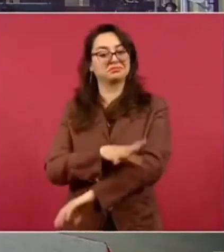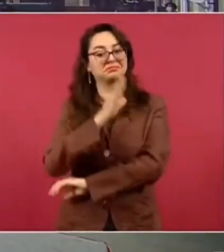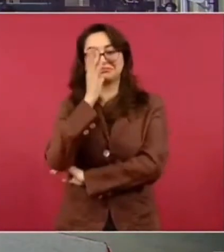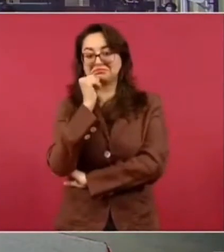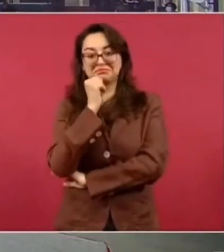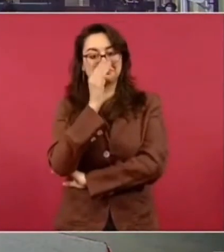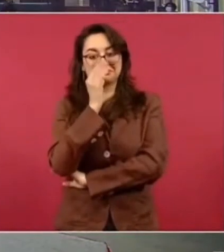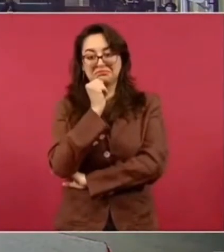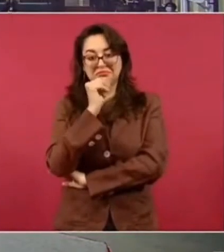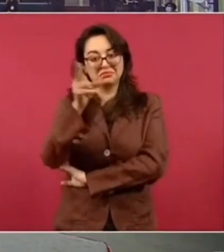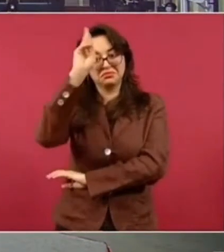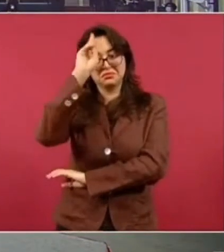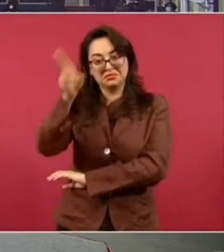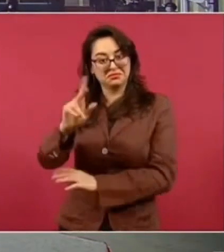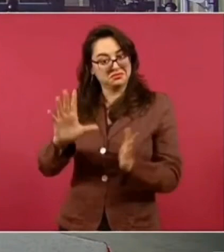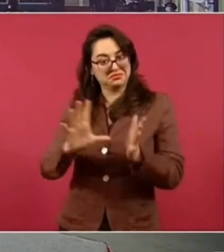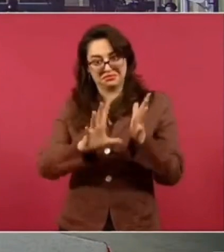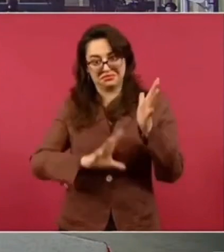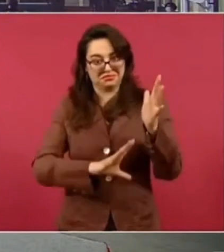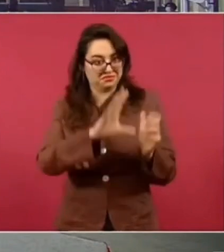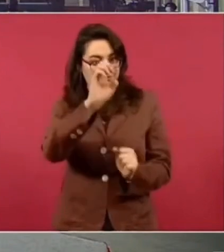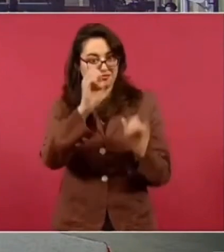subir su energía